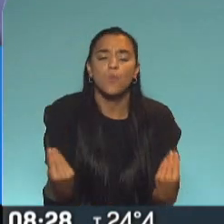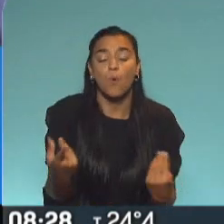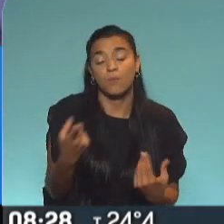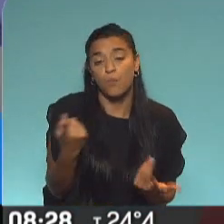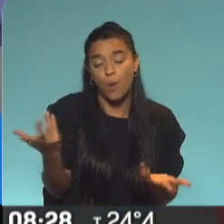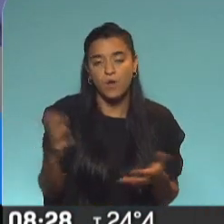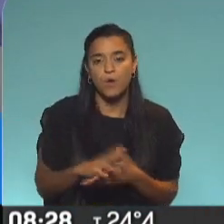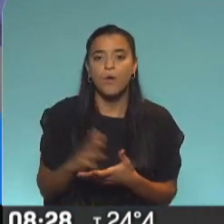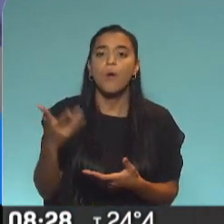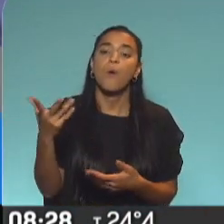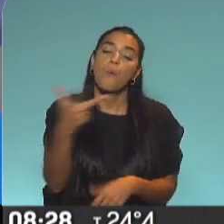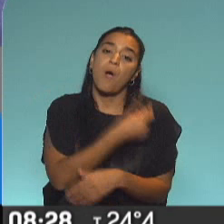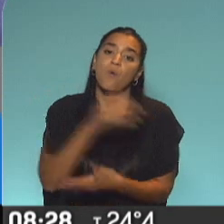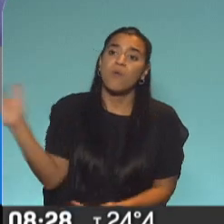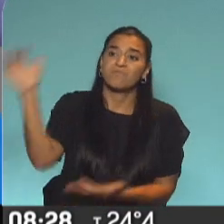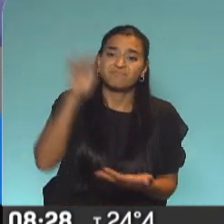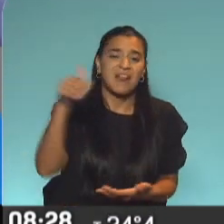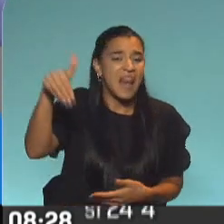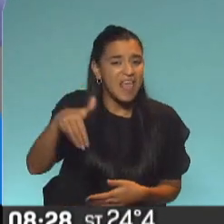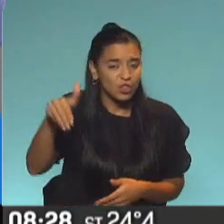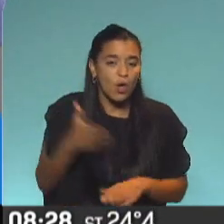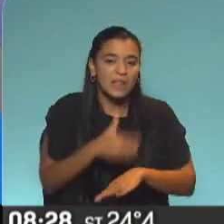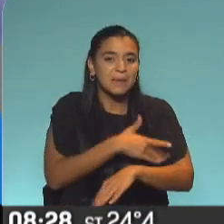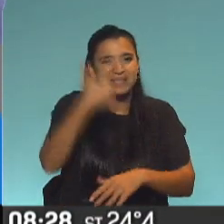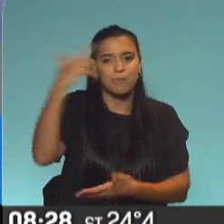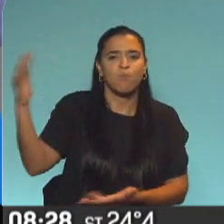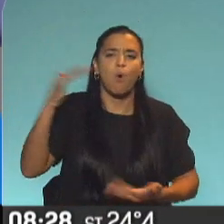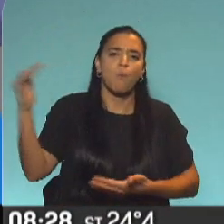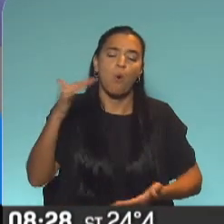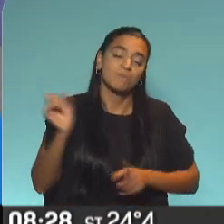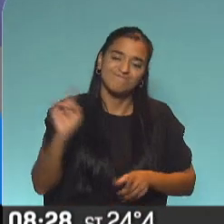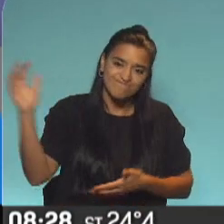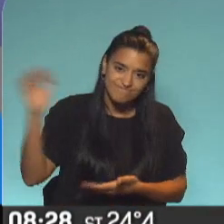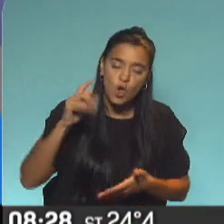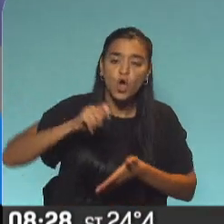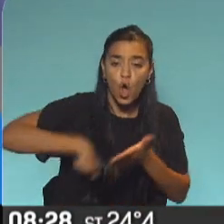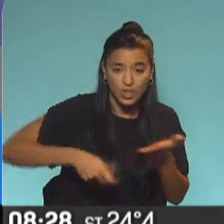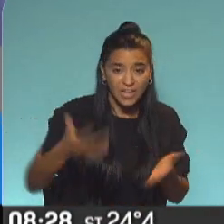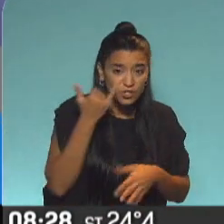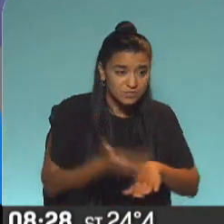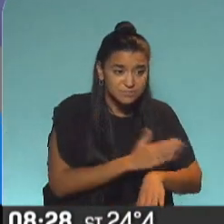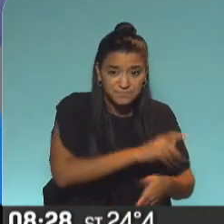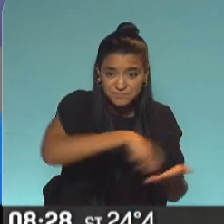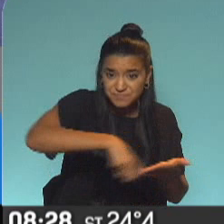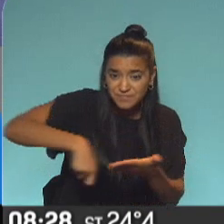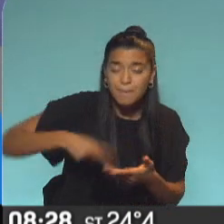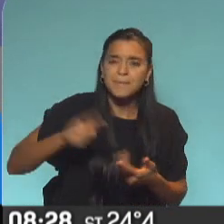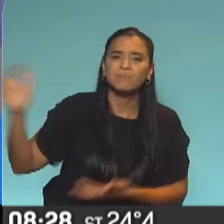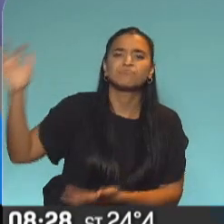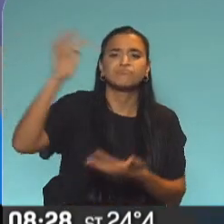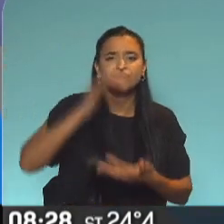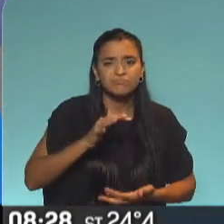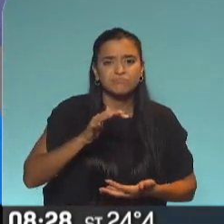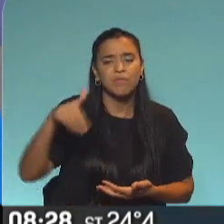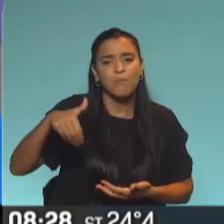vacunas vinieron más lento de lo que se había previsto, incluso de los contratos firmados. Llegaron muy lento al